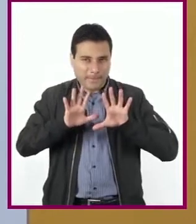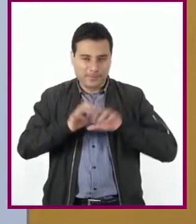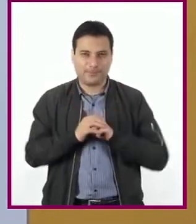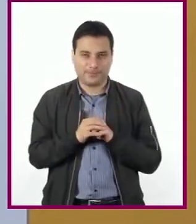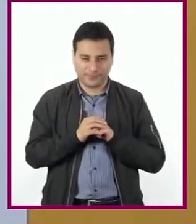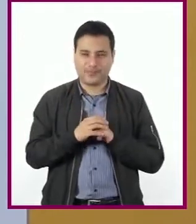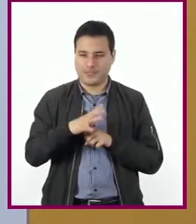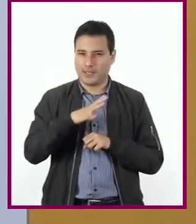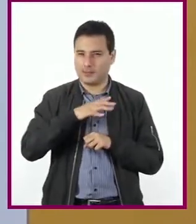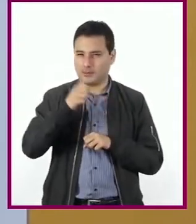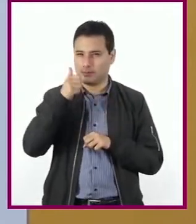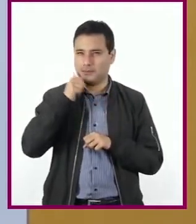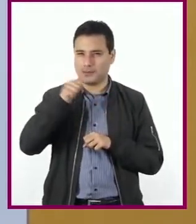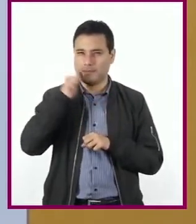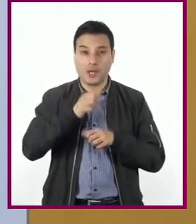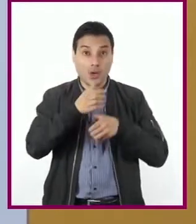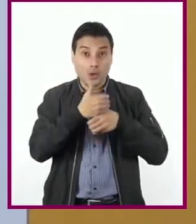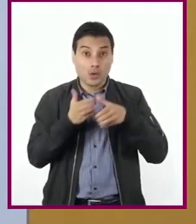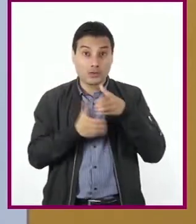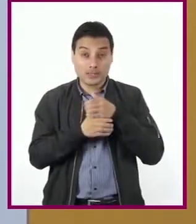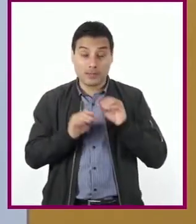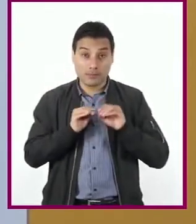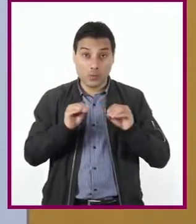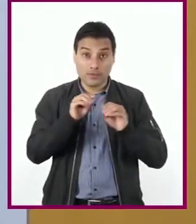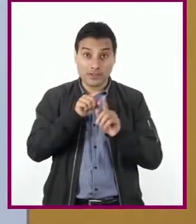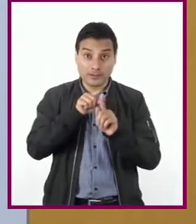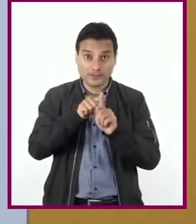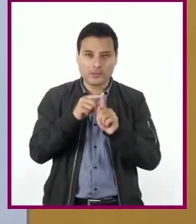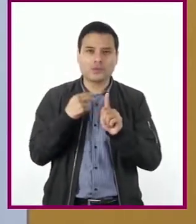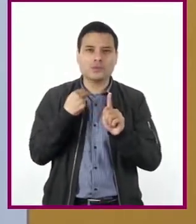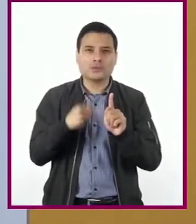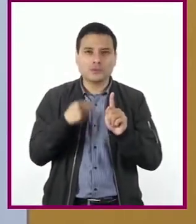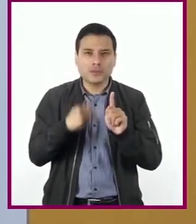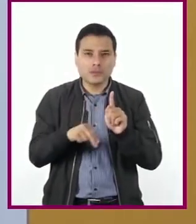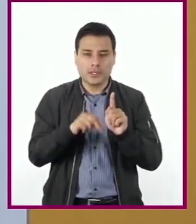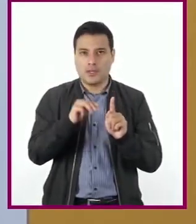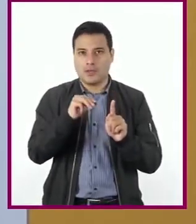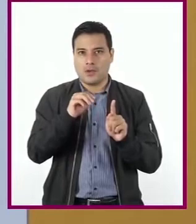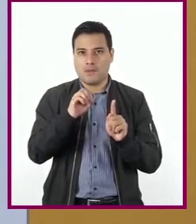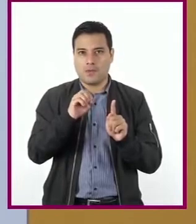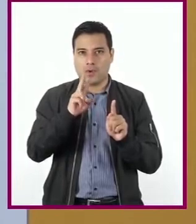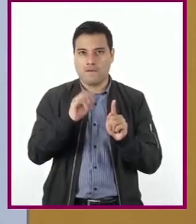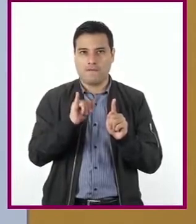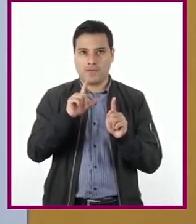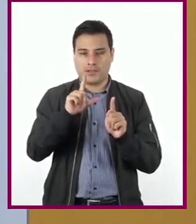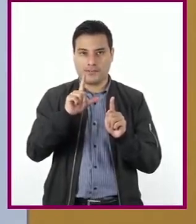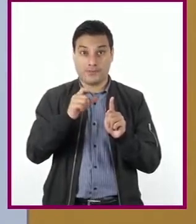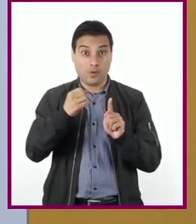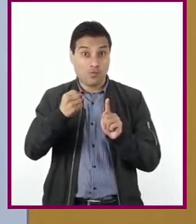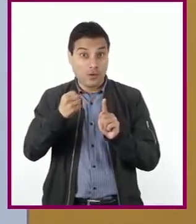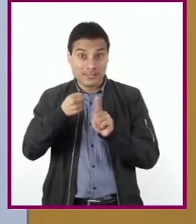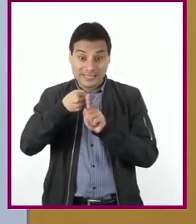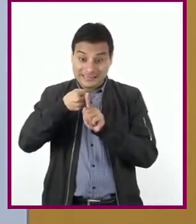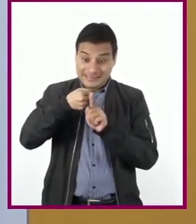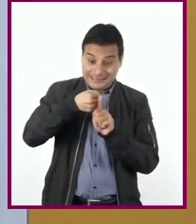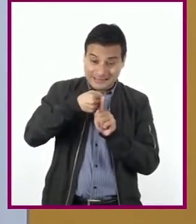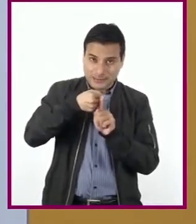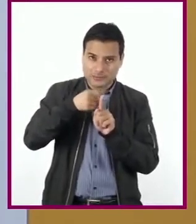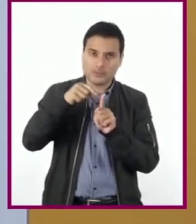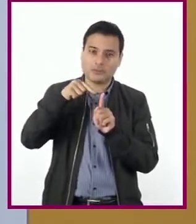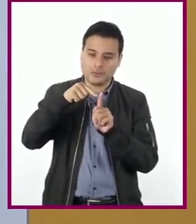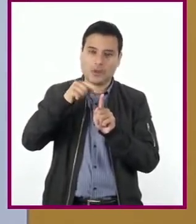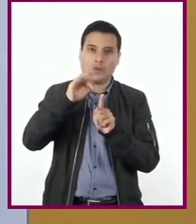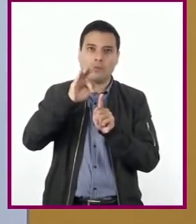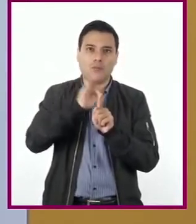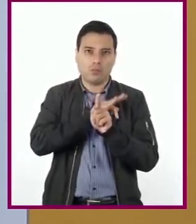A cualquier objeto que se mueve se le llama móvil. Dependiendo de la fuerza que se aplica, el móvil tendrá una